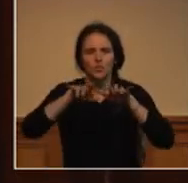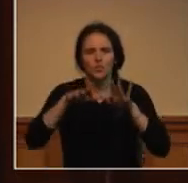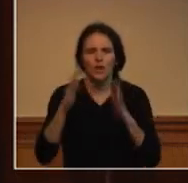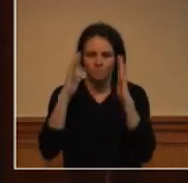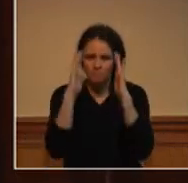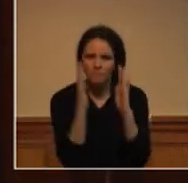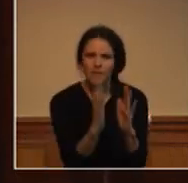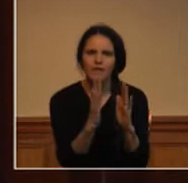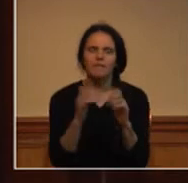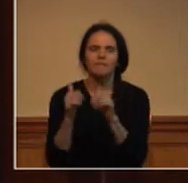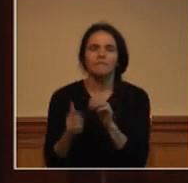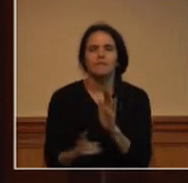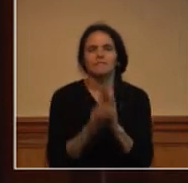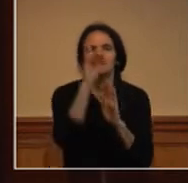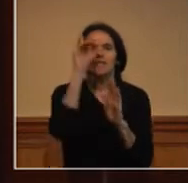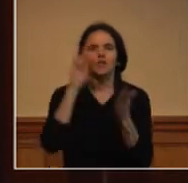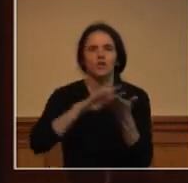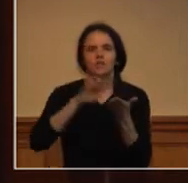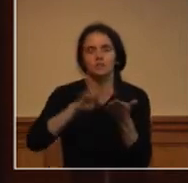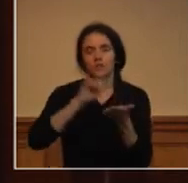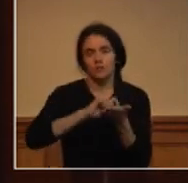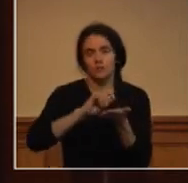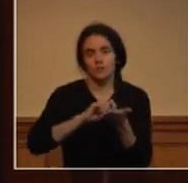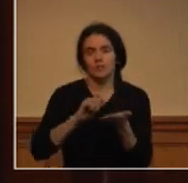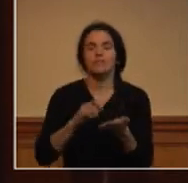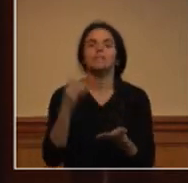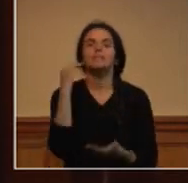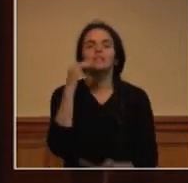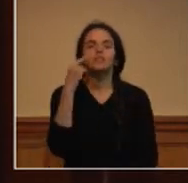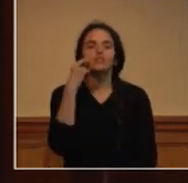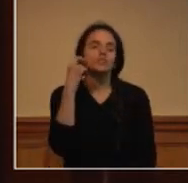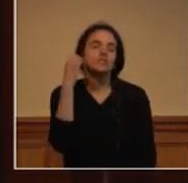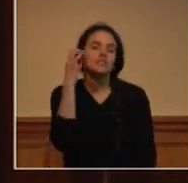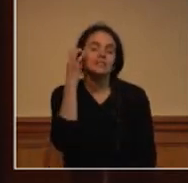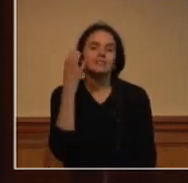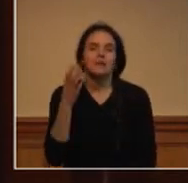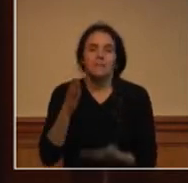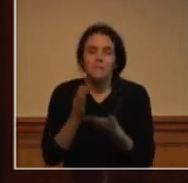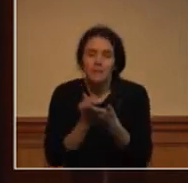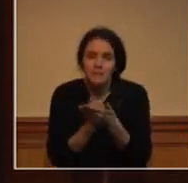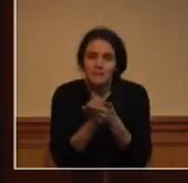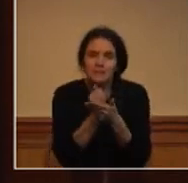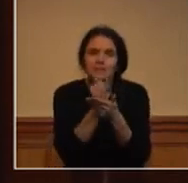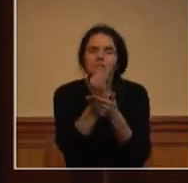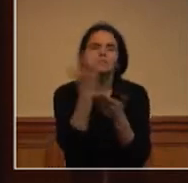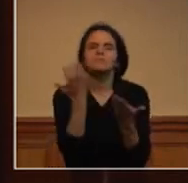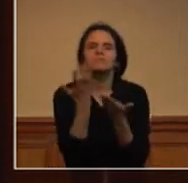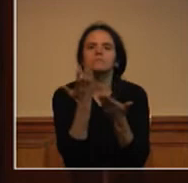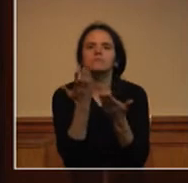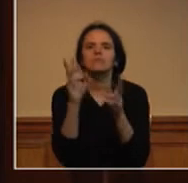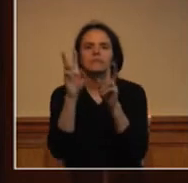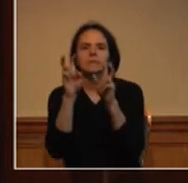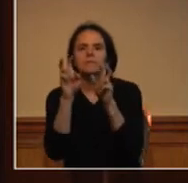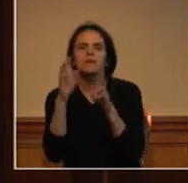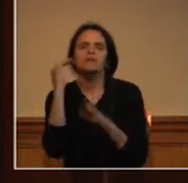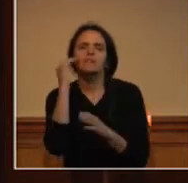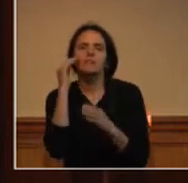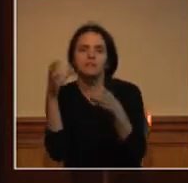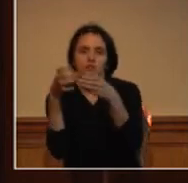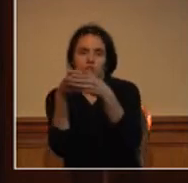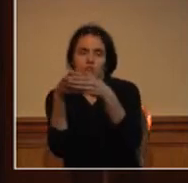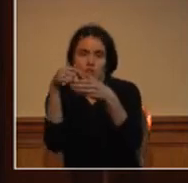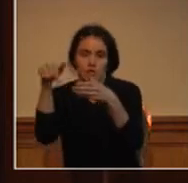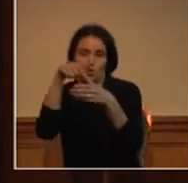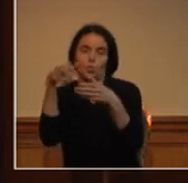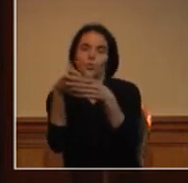de desarrollo lector de niñas y niños. En principio, la investigación ha sido modelada sobre chicos que tienen síndrome